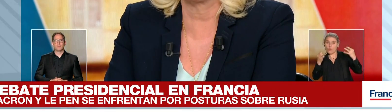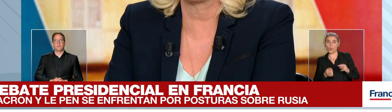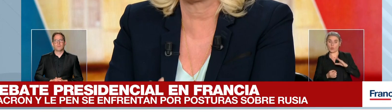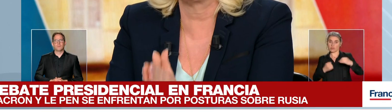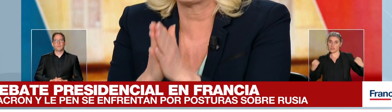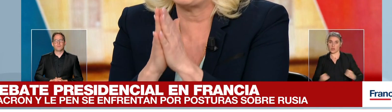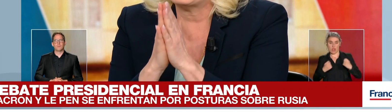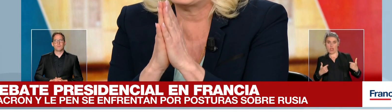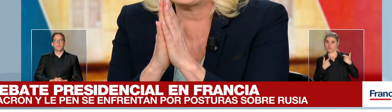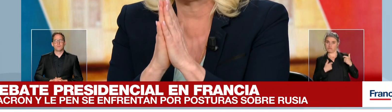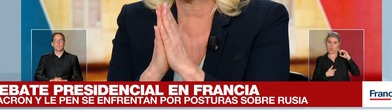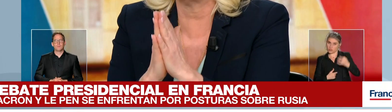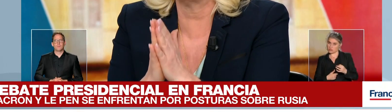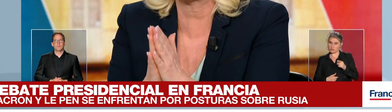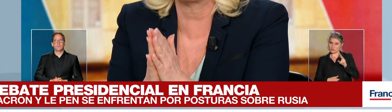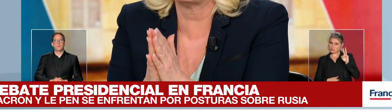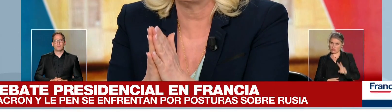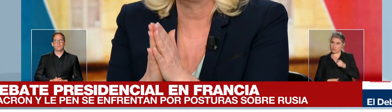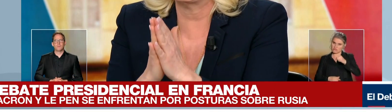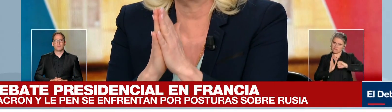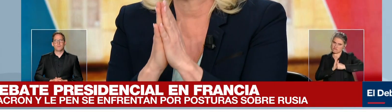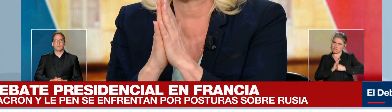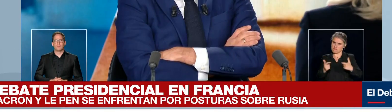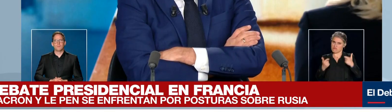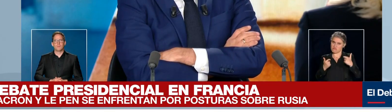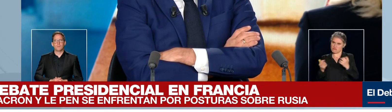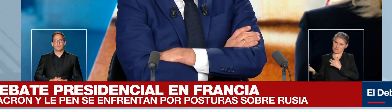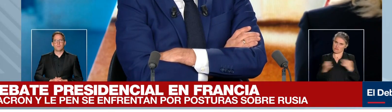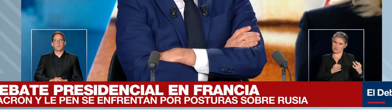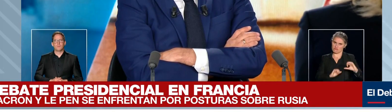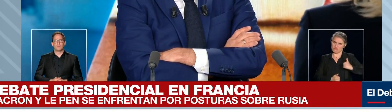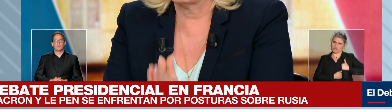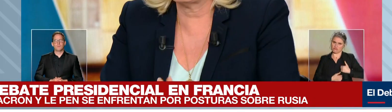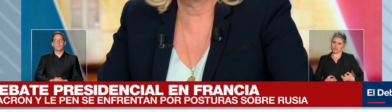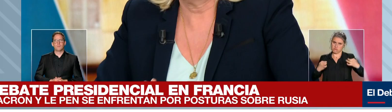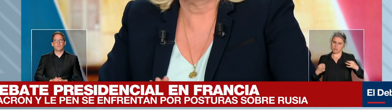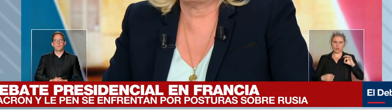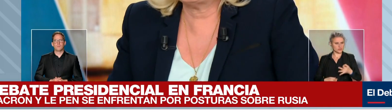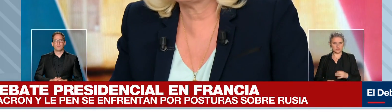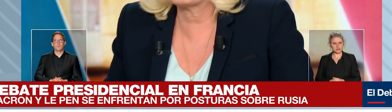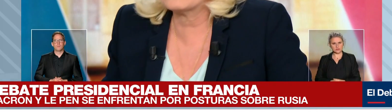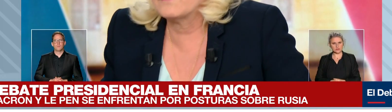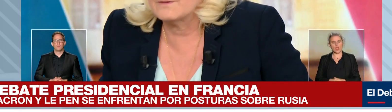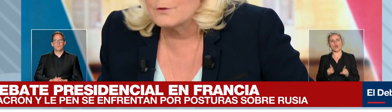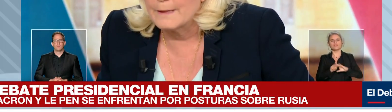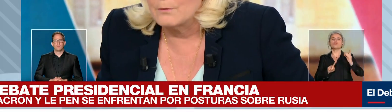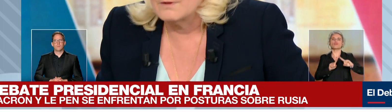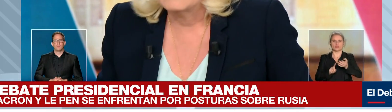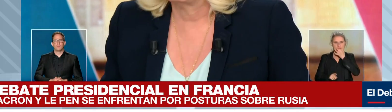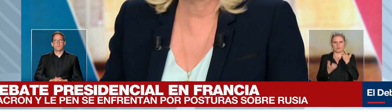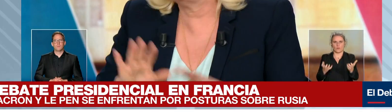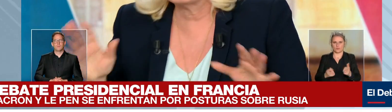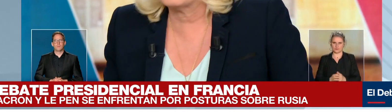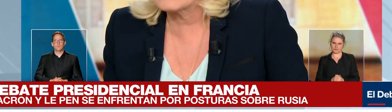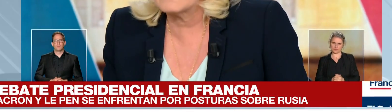Y tenemos la Comisión de Cuentas de Campaña, que es muy severa y rigurosa, y saben todo esto.